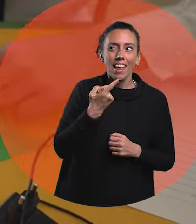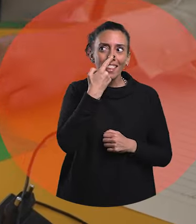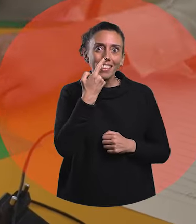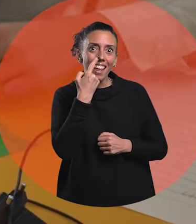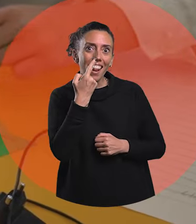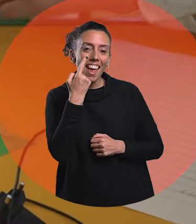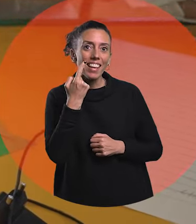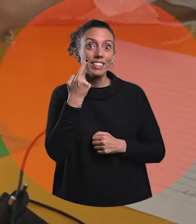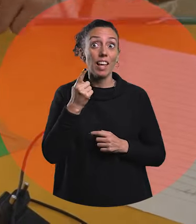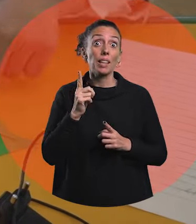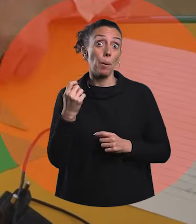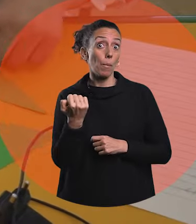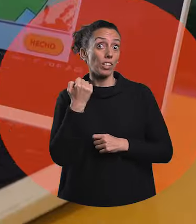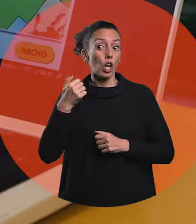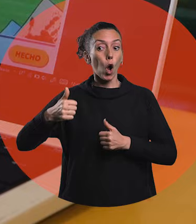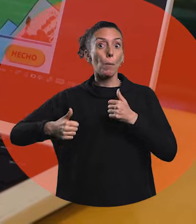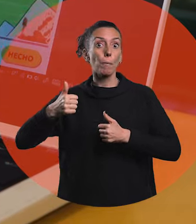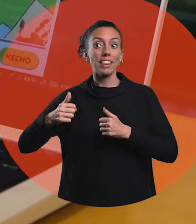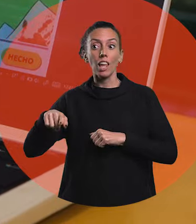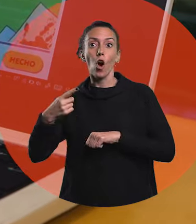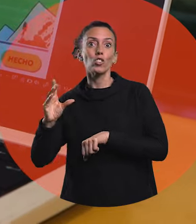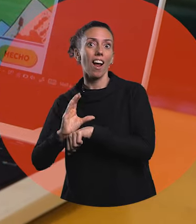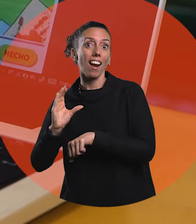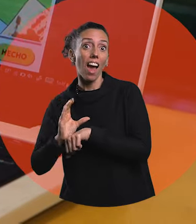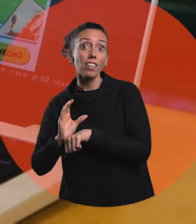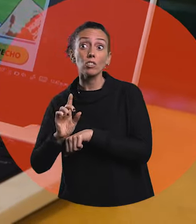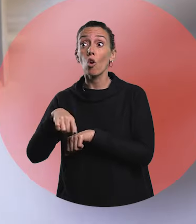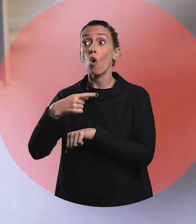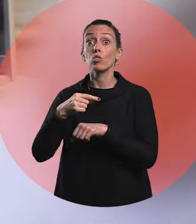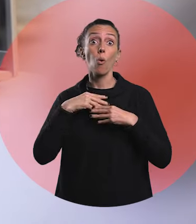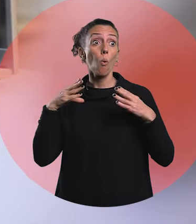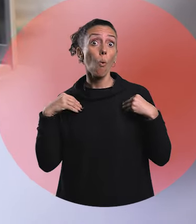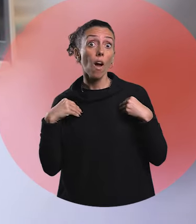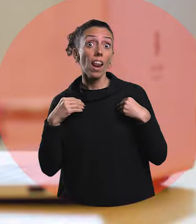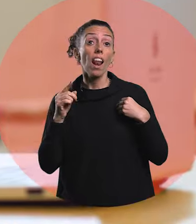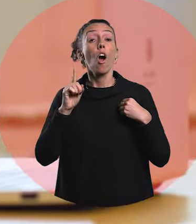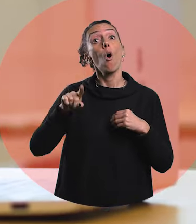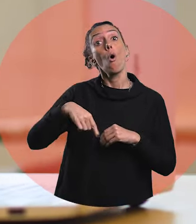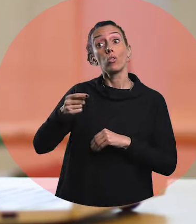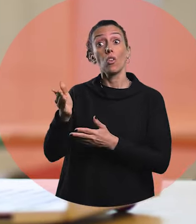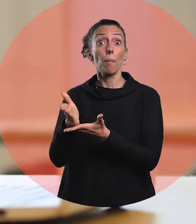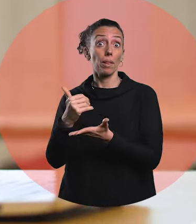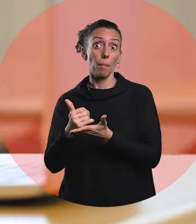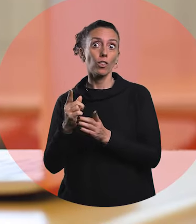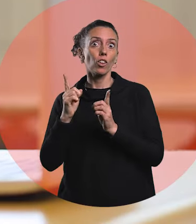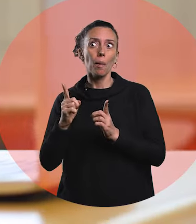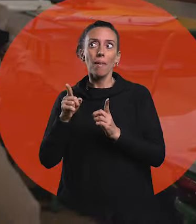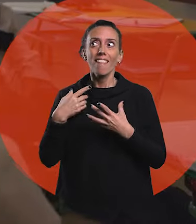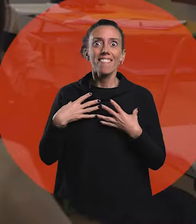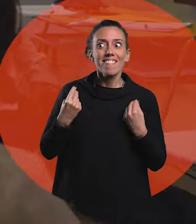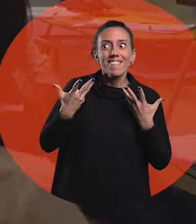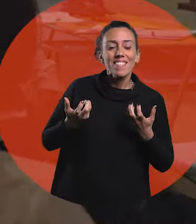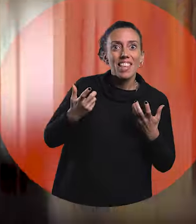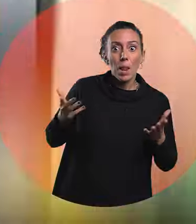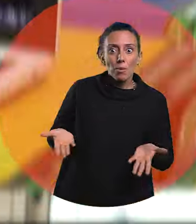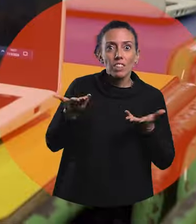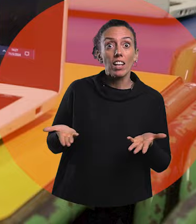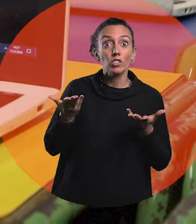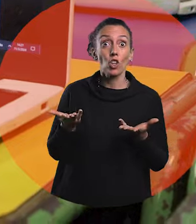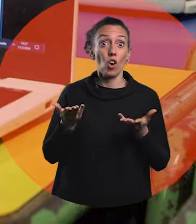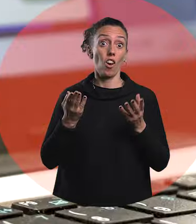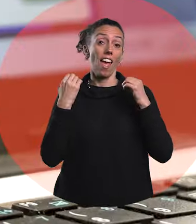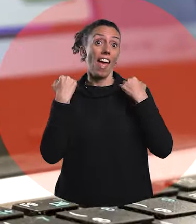y empiezan a competir con otros, con otras clases, con otras escuelas, con otros departamentos. Eso es una motivación. Están